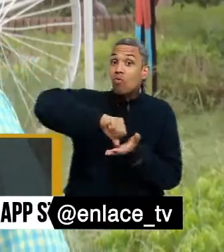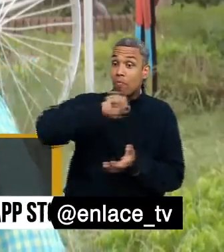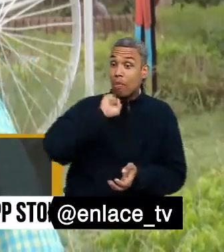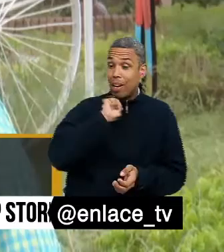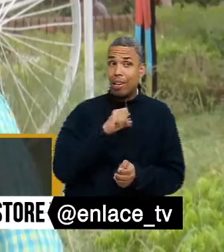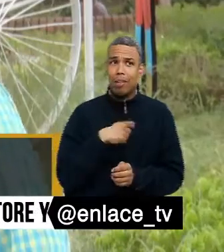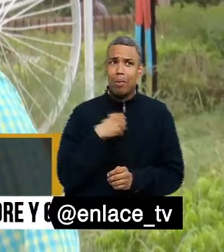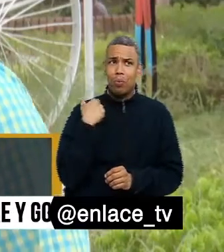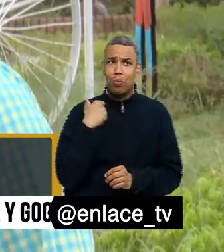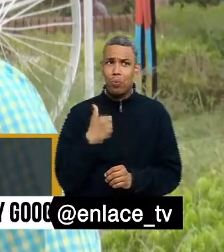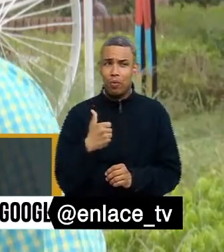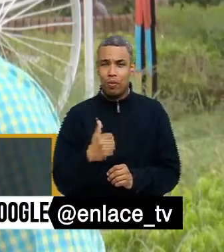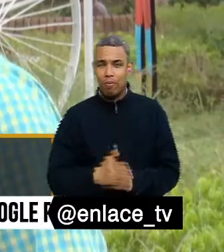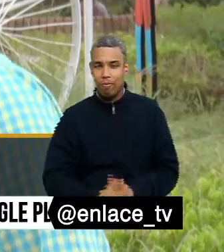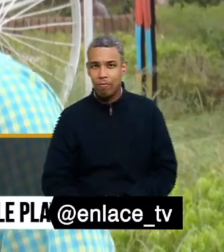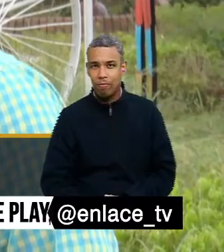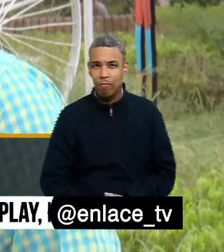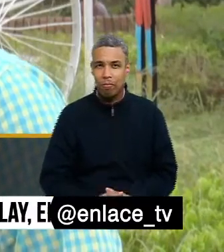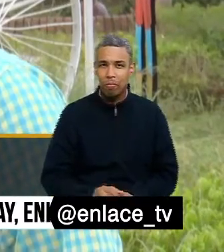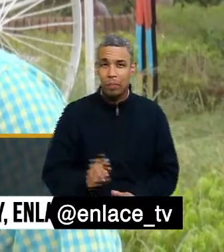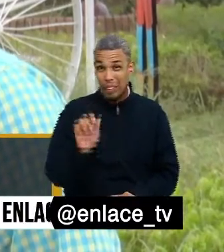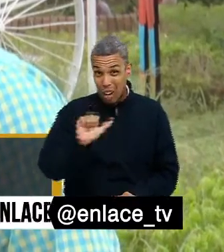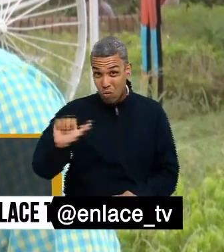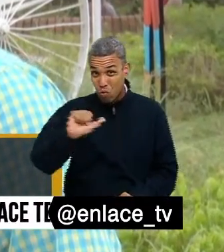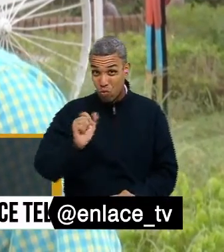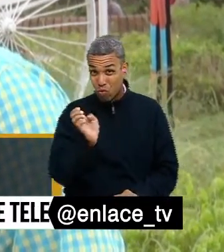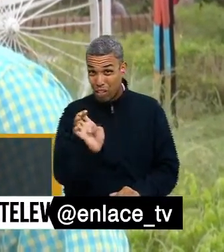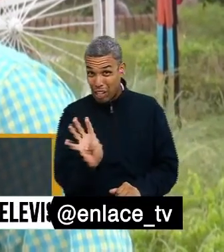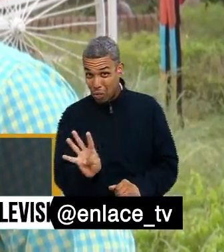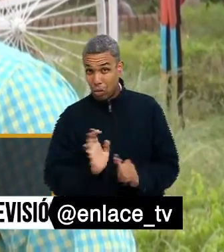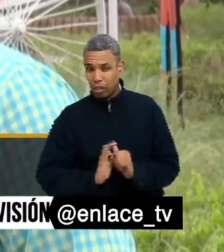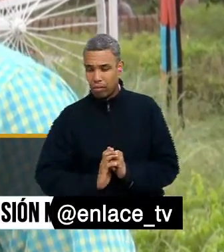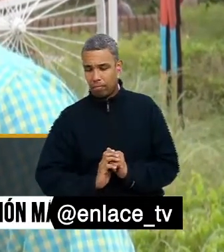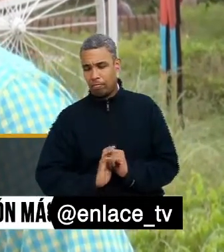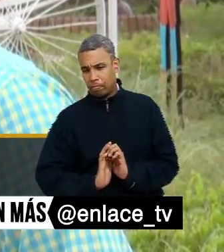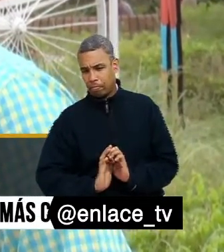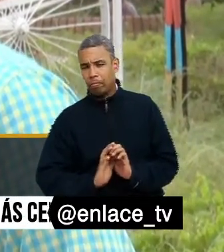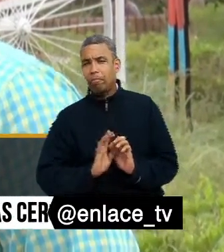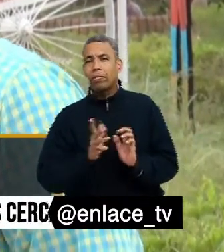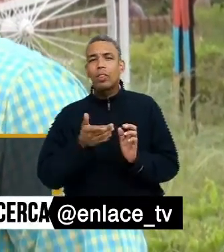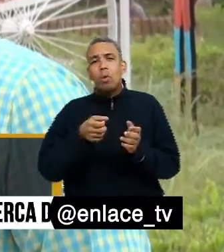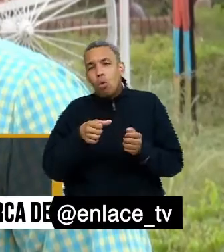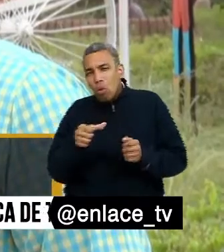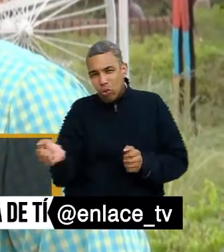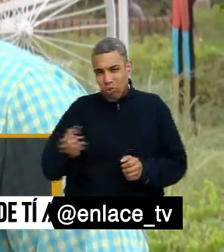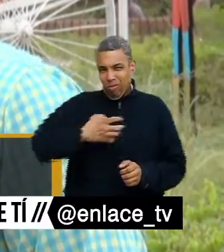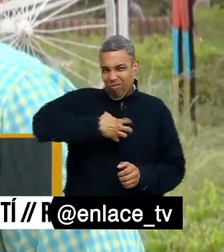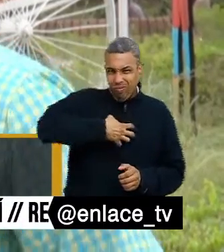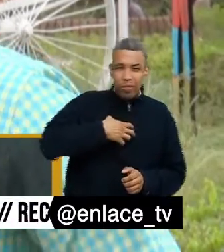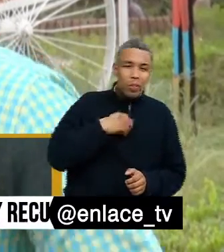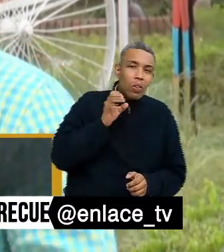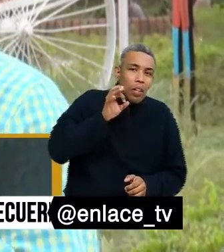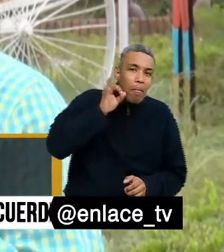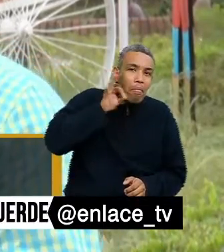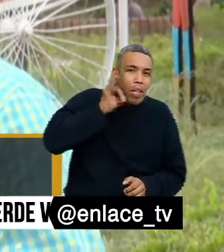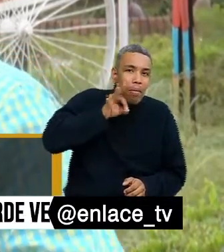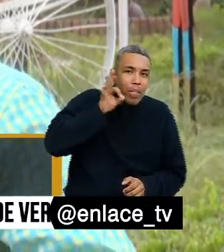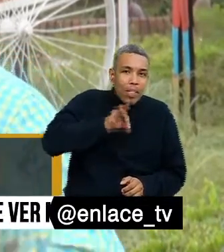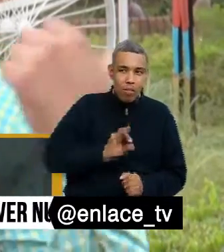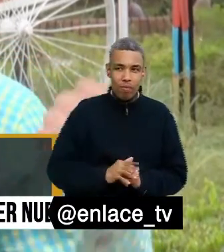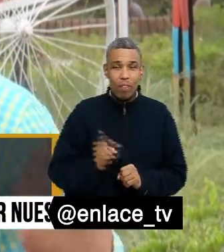agosto estaremos en la tercera válida del campeonato X30 Colombia en la ciudad de Villavicencio. Ya Martín ahorita con esta